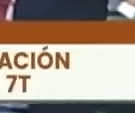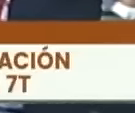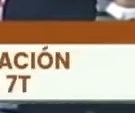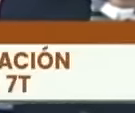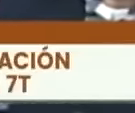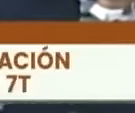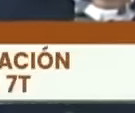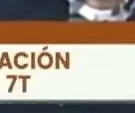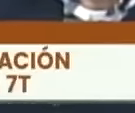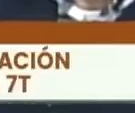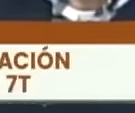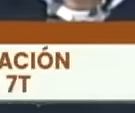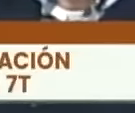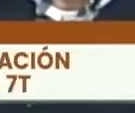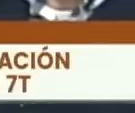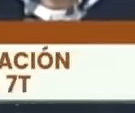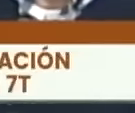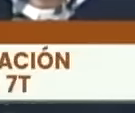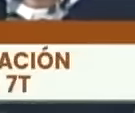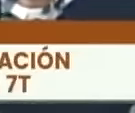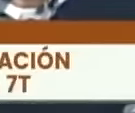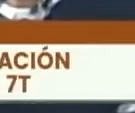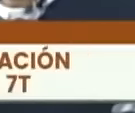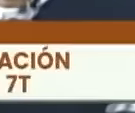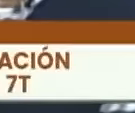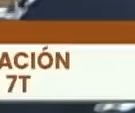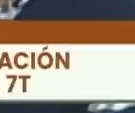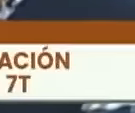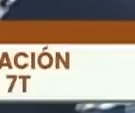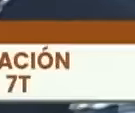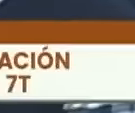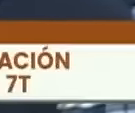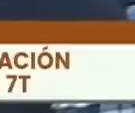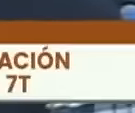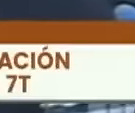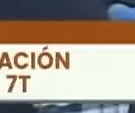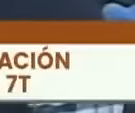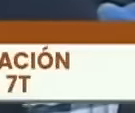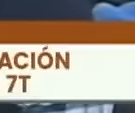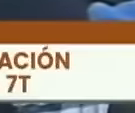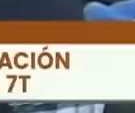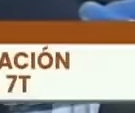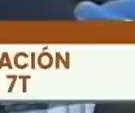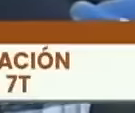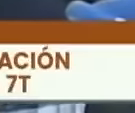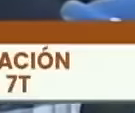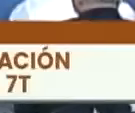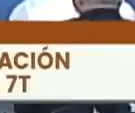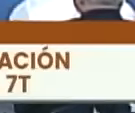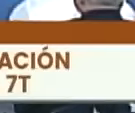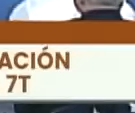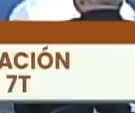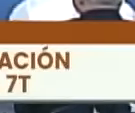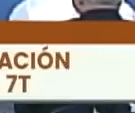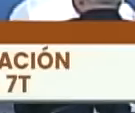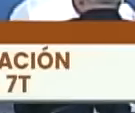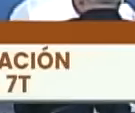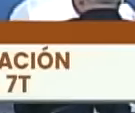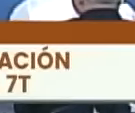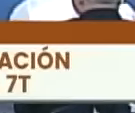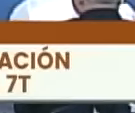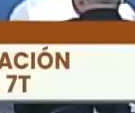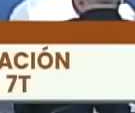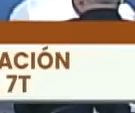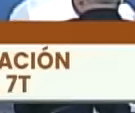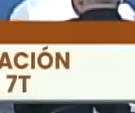para seguir impulsando la recuperación integral de la República del país. Este plan, además, es la profundización